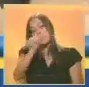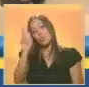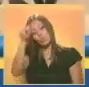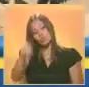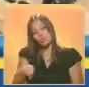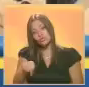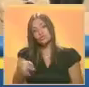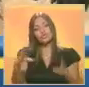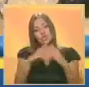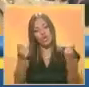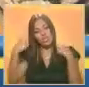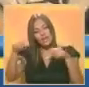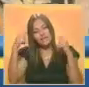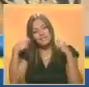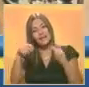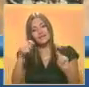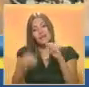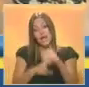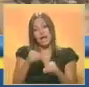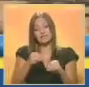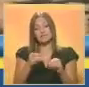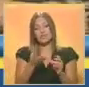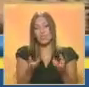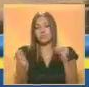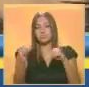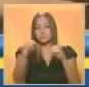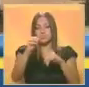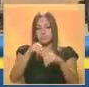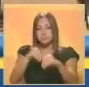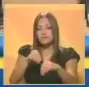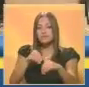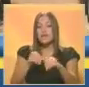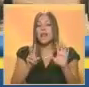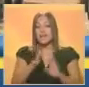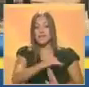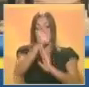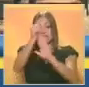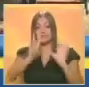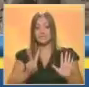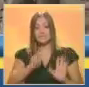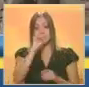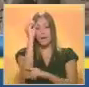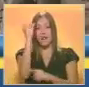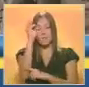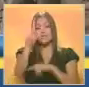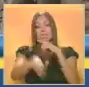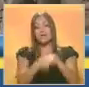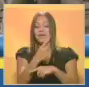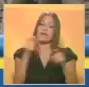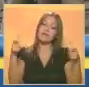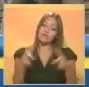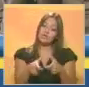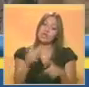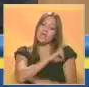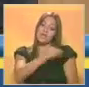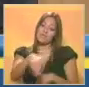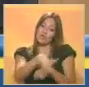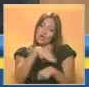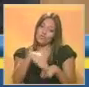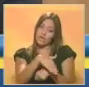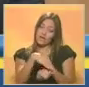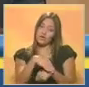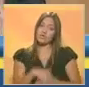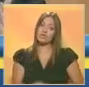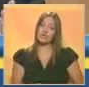fracasar todos los intentos de formar un ejecutivo de coalición los líderes de las siete formaciones parlamentarias se reunirán mañana con el jefe de gobierno carolos